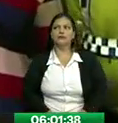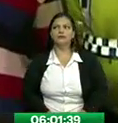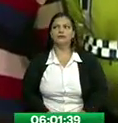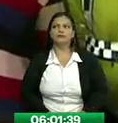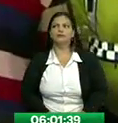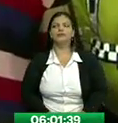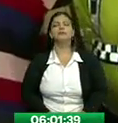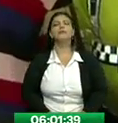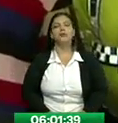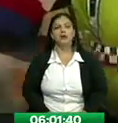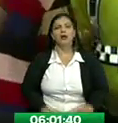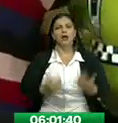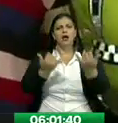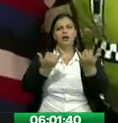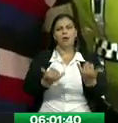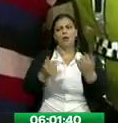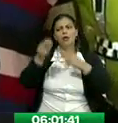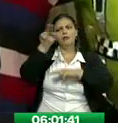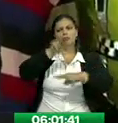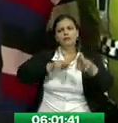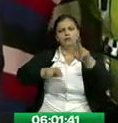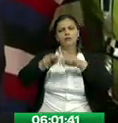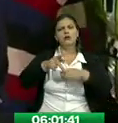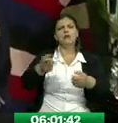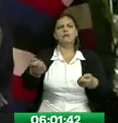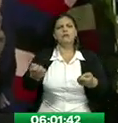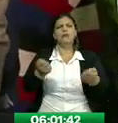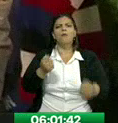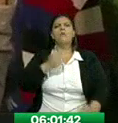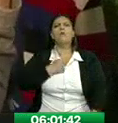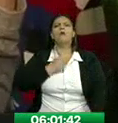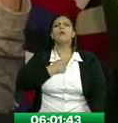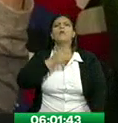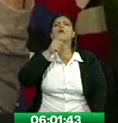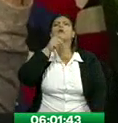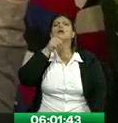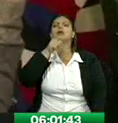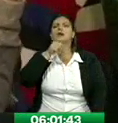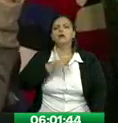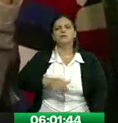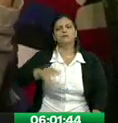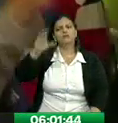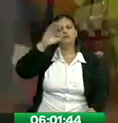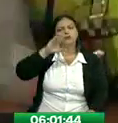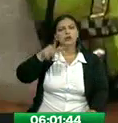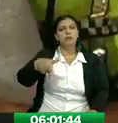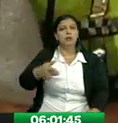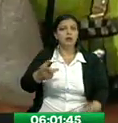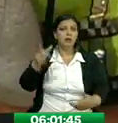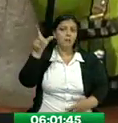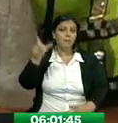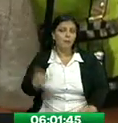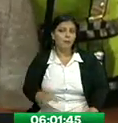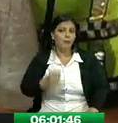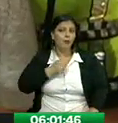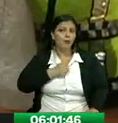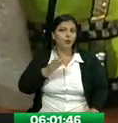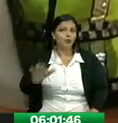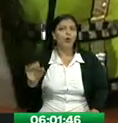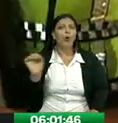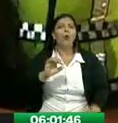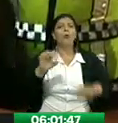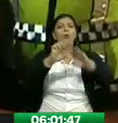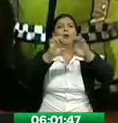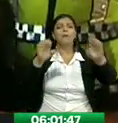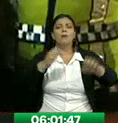legales correspondientes contra los propietarios del vehículo, sea persona natural o sean compañeros. El pago a la ciudad tienen que